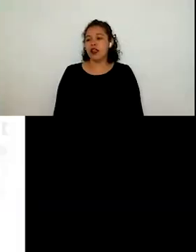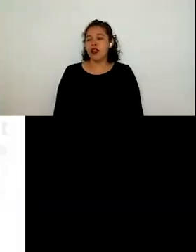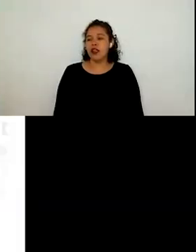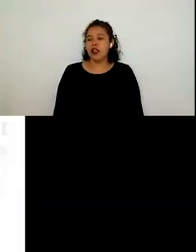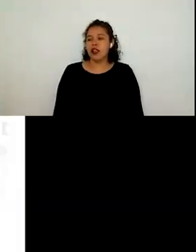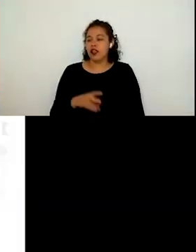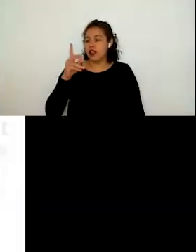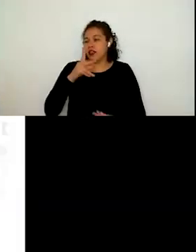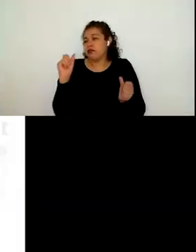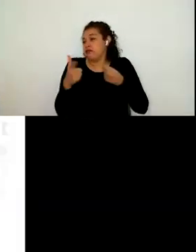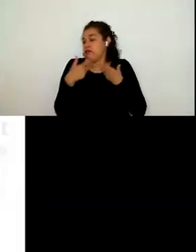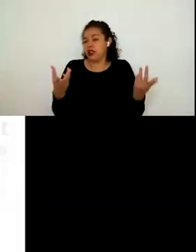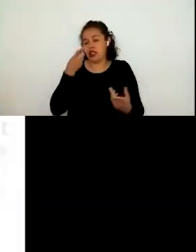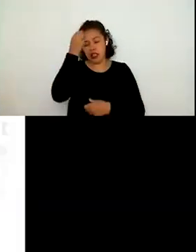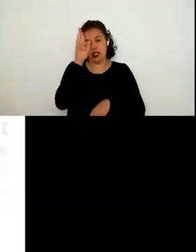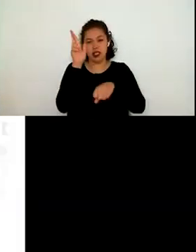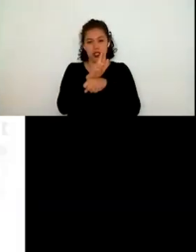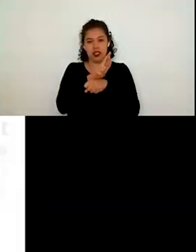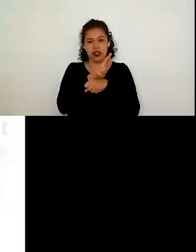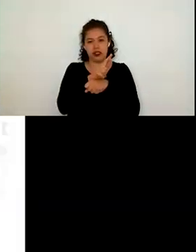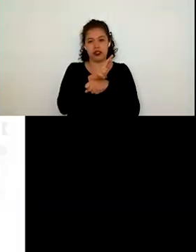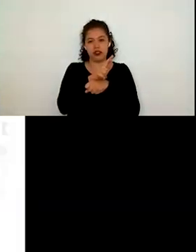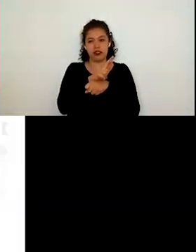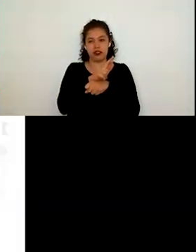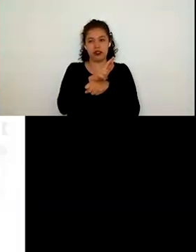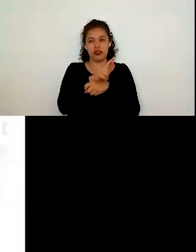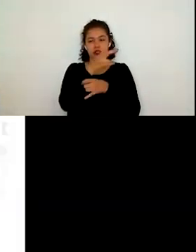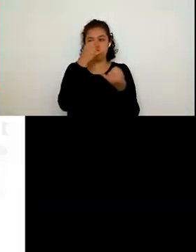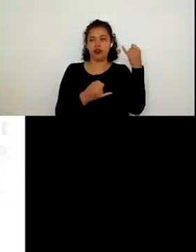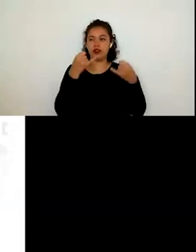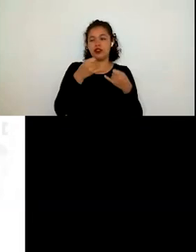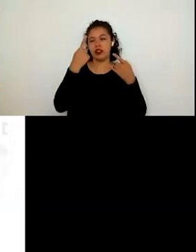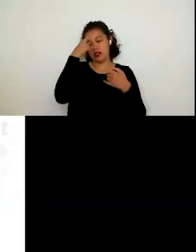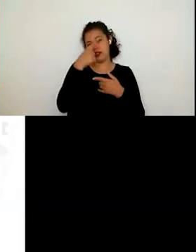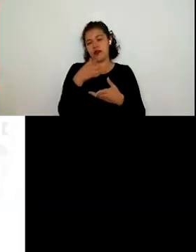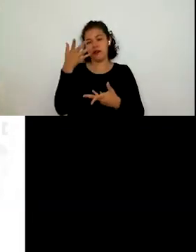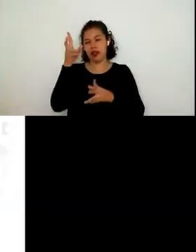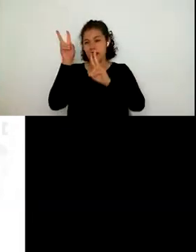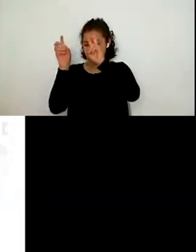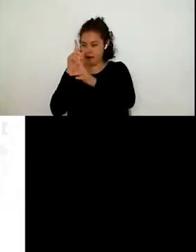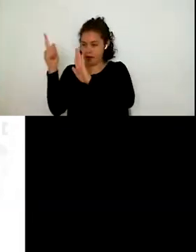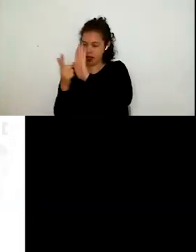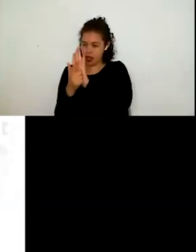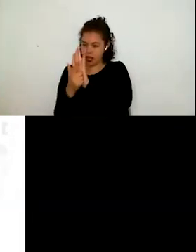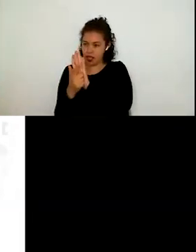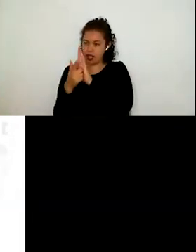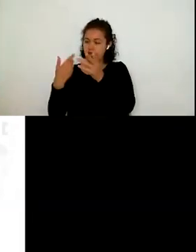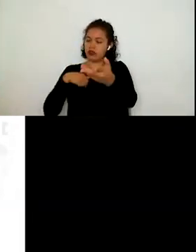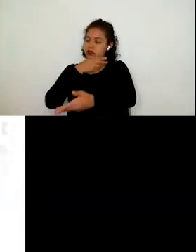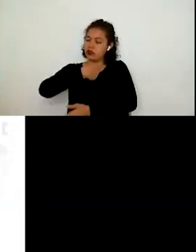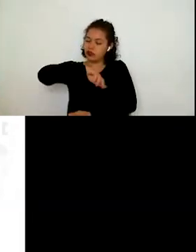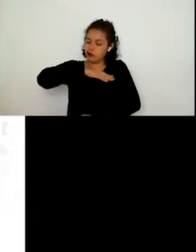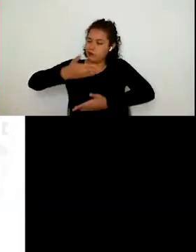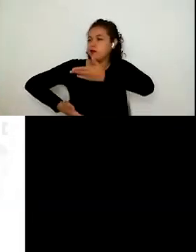Pues cualquier cosa, la Dirección de Jurídica, a través de la Coordinación de Asuntos Legales, está a su disposición para